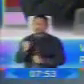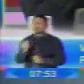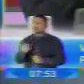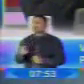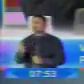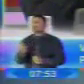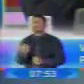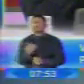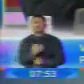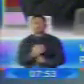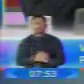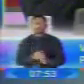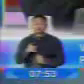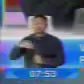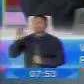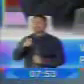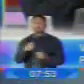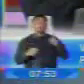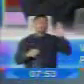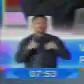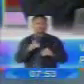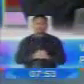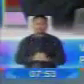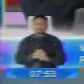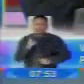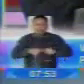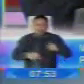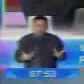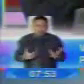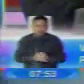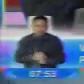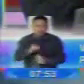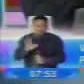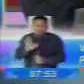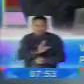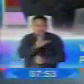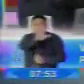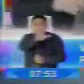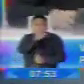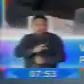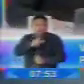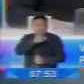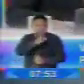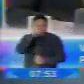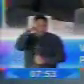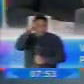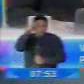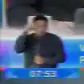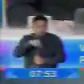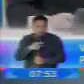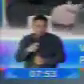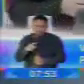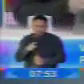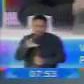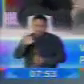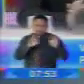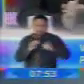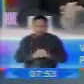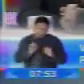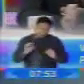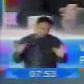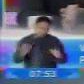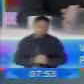cuantitativamente y decir este es más que esta otra persona. Tiene que ver con los criterios de cinco personas que eligen y que finalmente